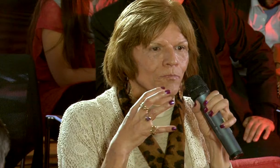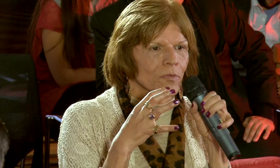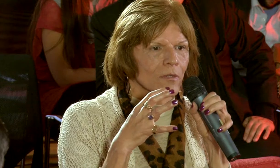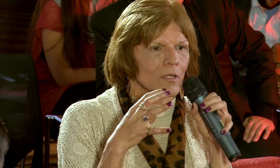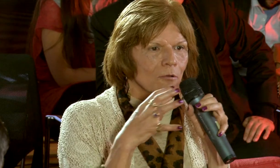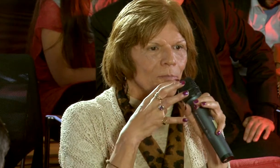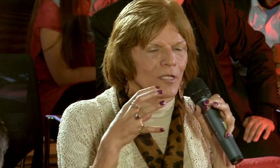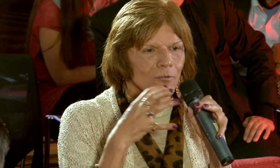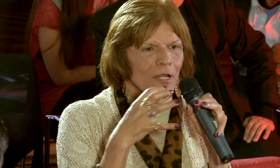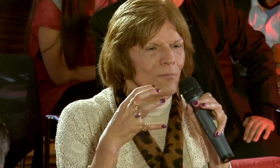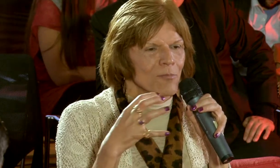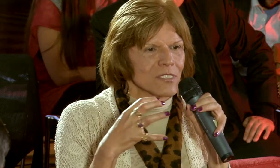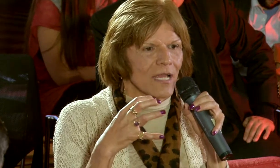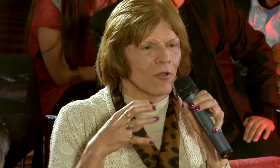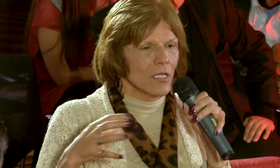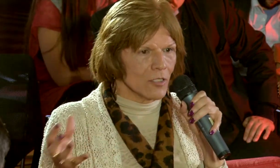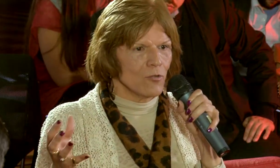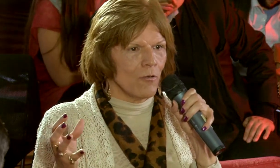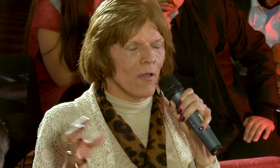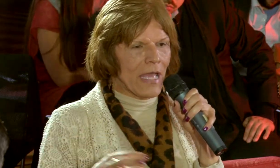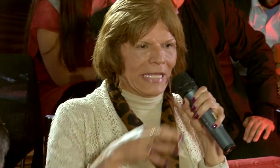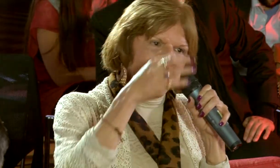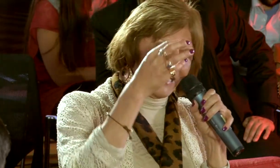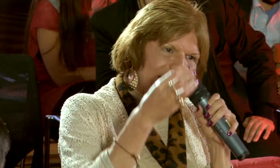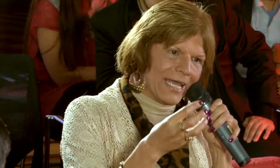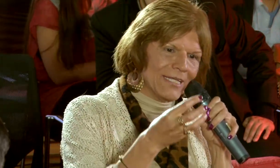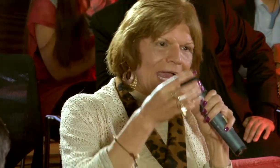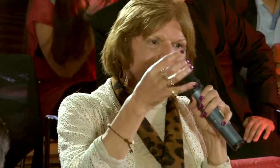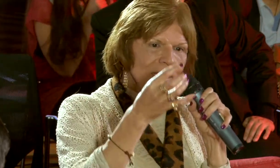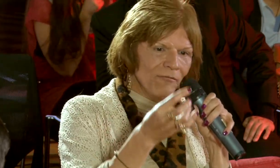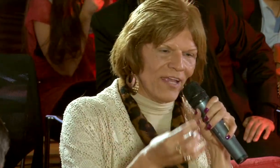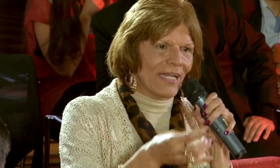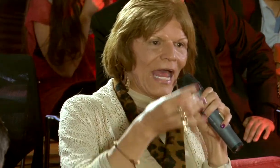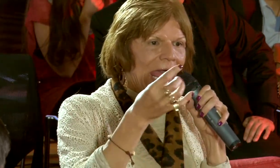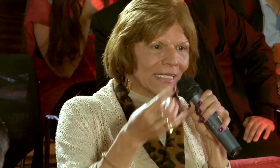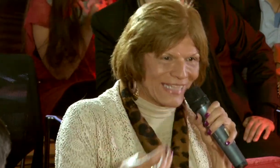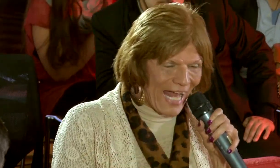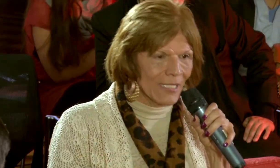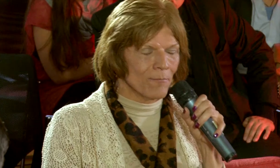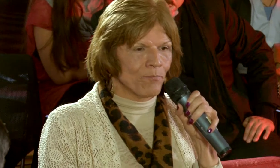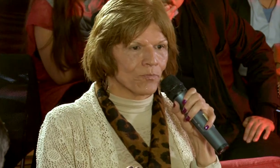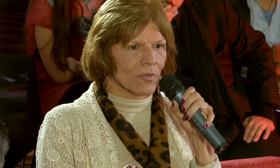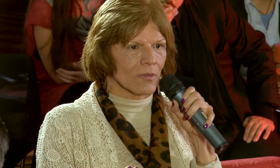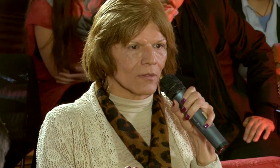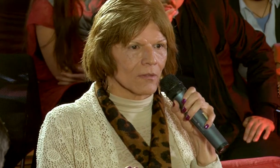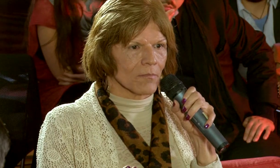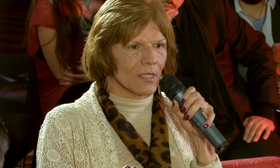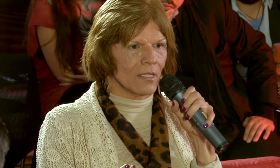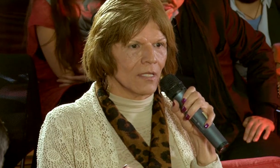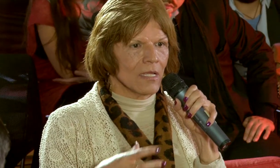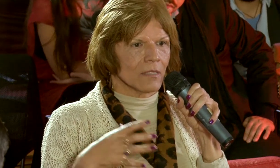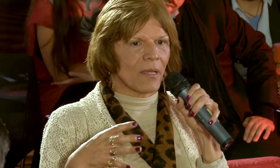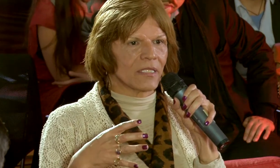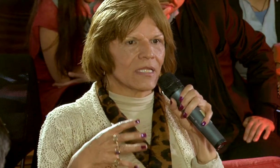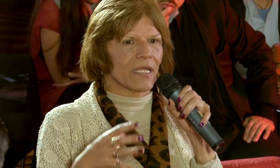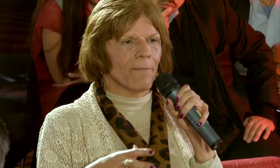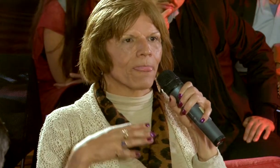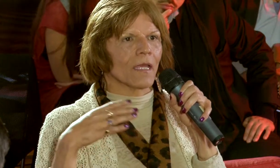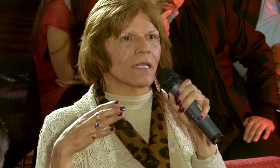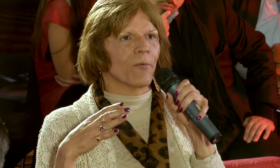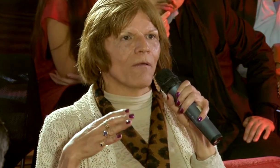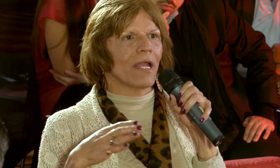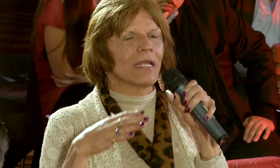saco, disculpan, a todos en el mismo saco. Y no, aquí hay gay, hay lesbiana, hay trans, ¿me entiendes?